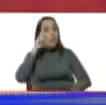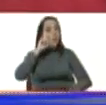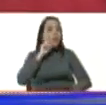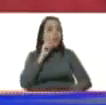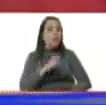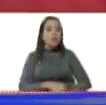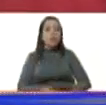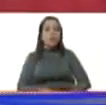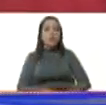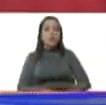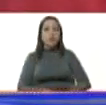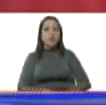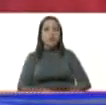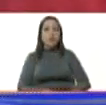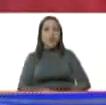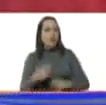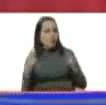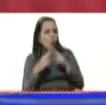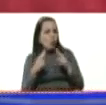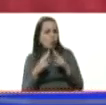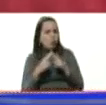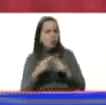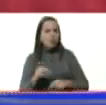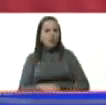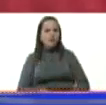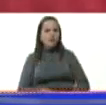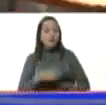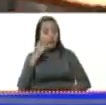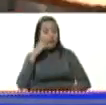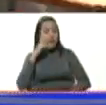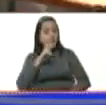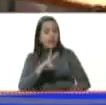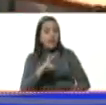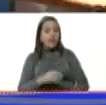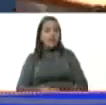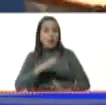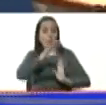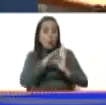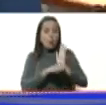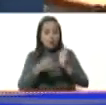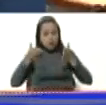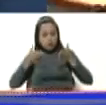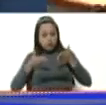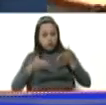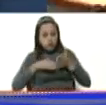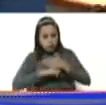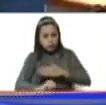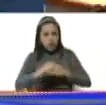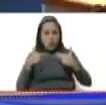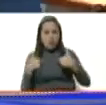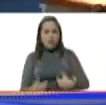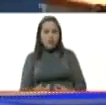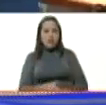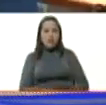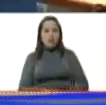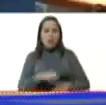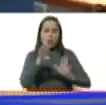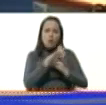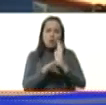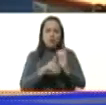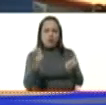parto. Que ustedes vean todo que el taller. Que conozca, sí, tiene 10 temas. El curso de parto humanizado. Completo. Es un curso de formación, así es,